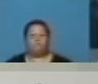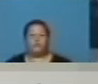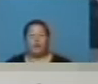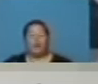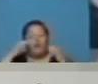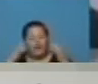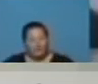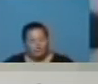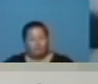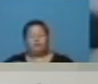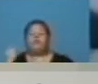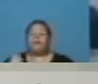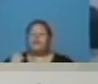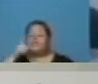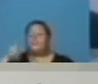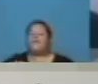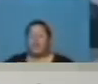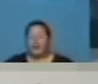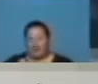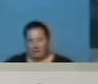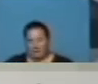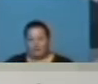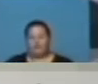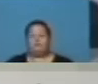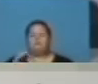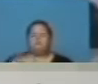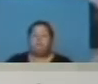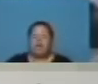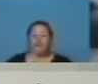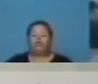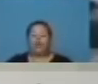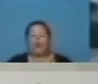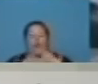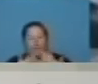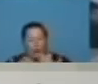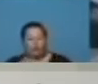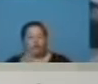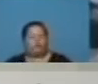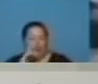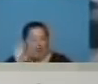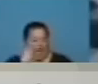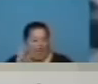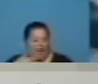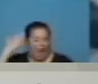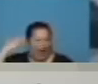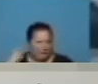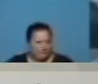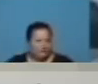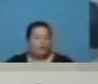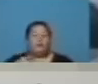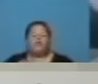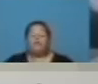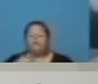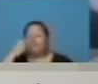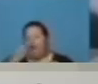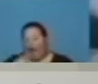La realidad es que lo que terminan haciendo entonces es eso, metiéndose en el medio de una discusión que nada tenía que ver con lo que estaban llevando a la práctica, y las